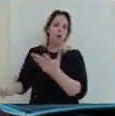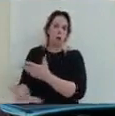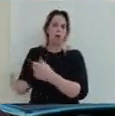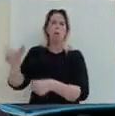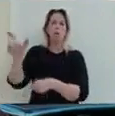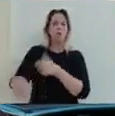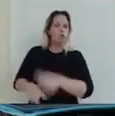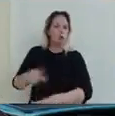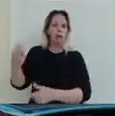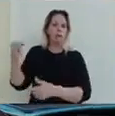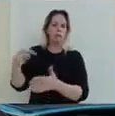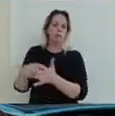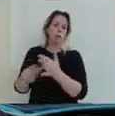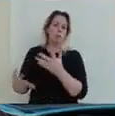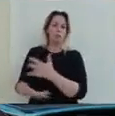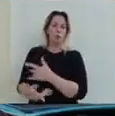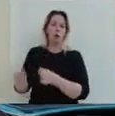ver alguna solución.